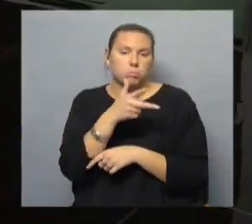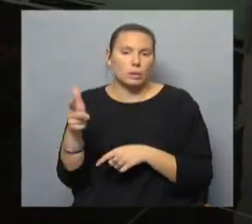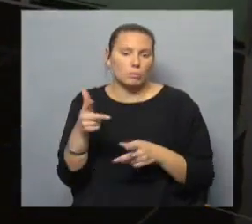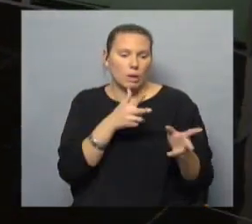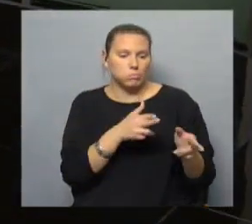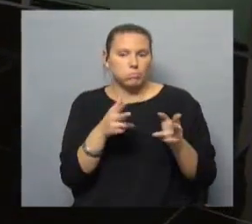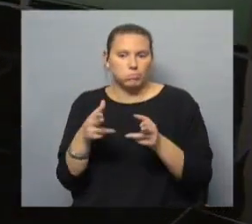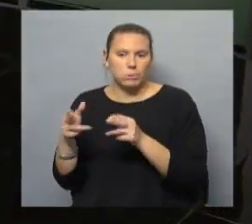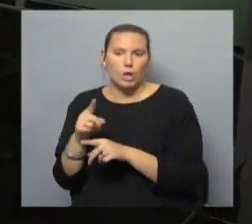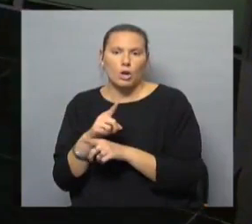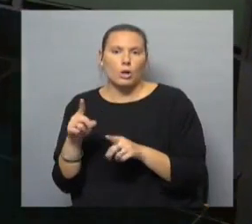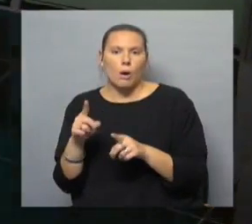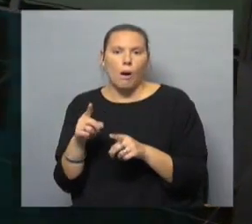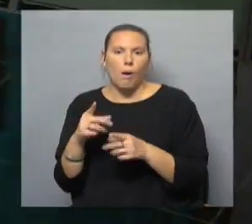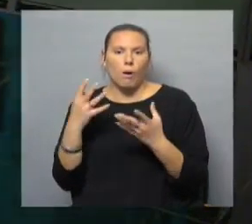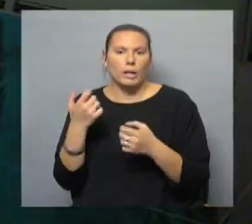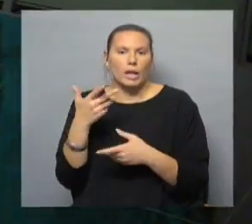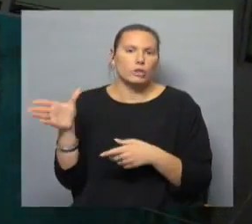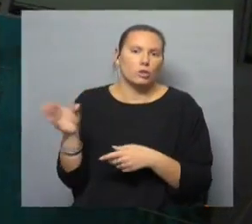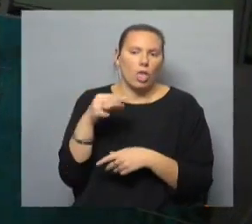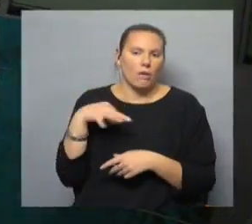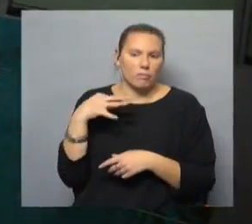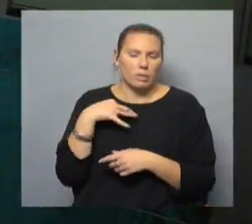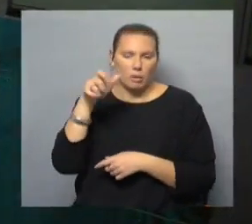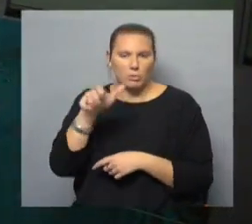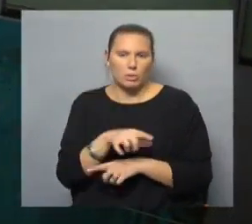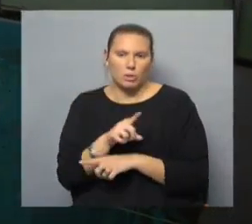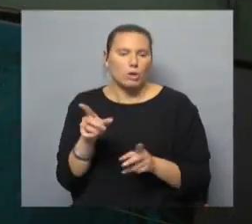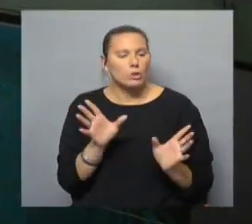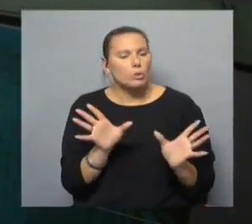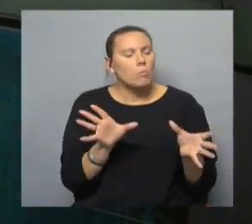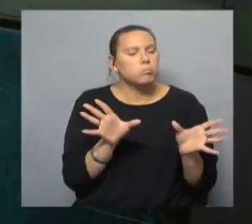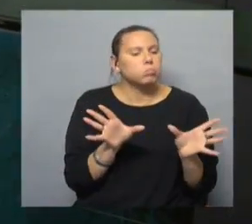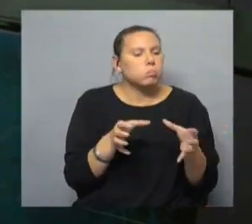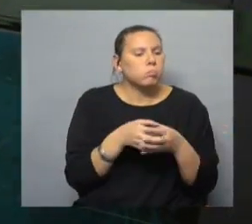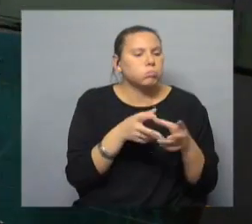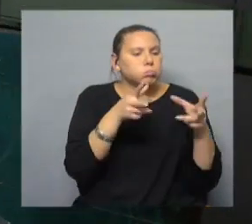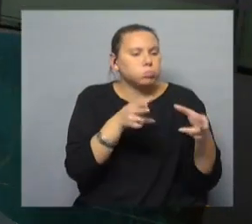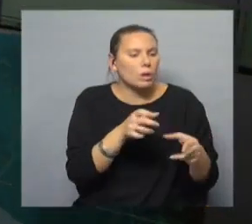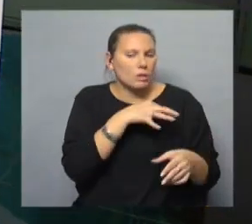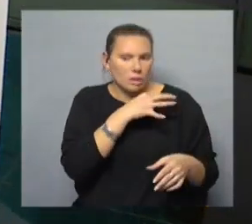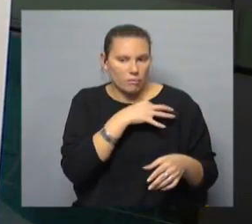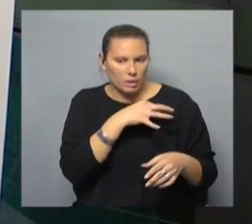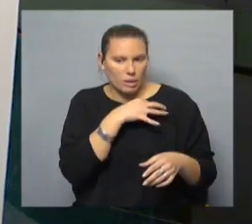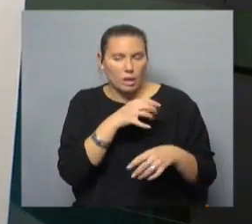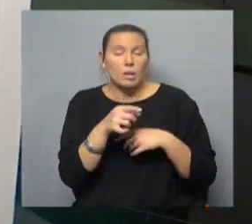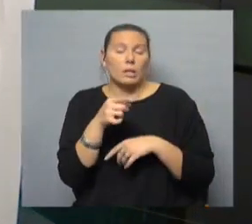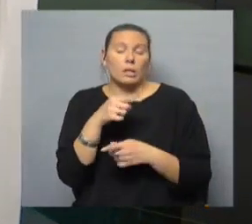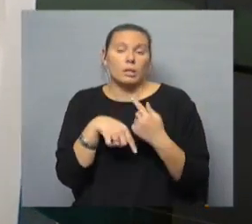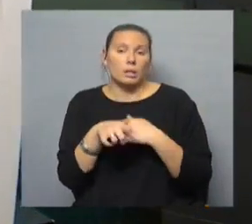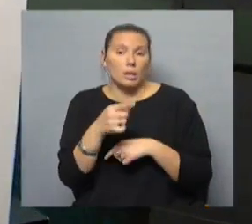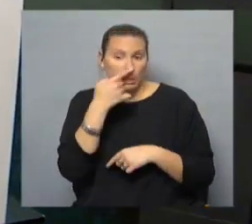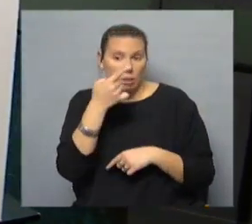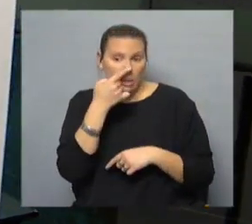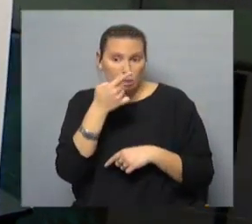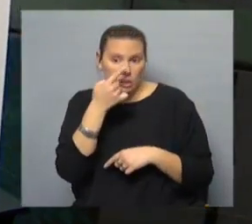fracción, no intentar captar toda la vida de una persona, sino decir, bueno, este es un pedazo de vida y justamente que sea